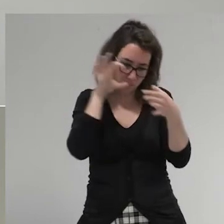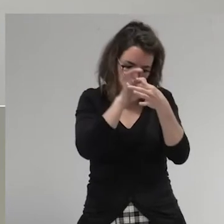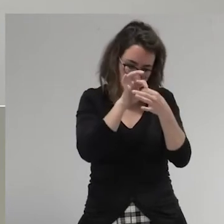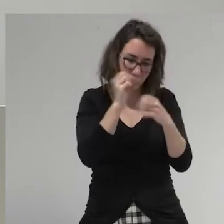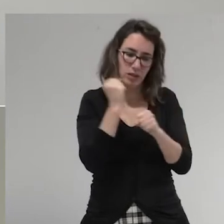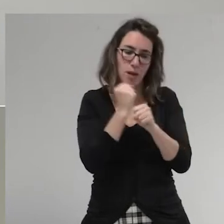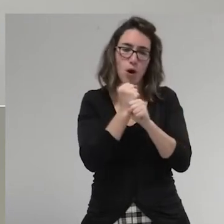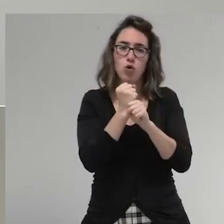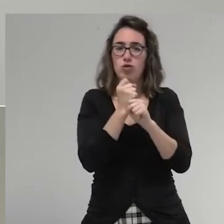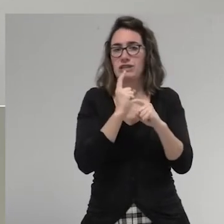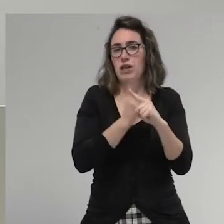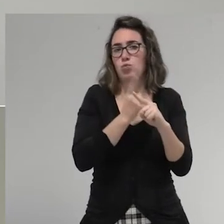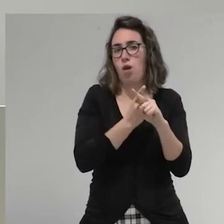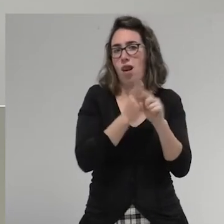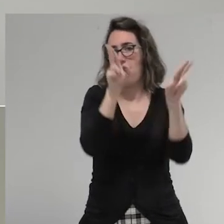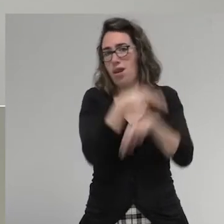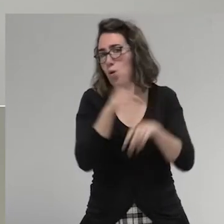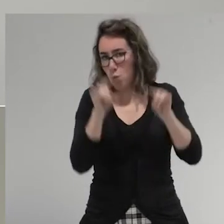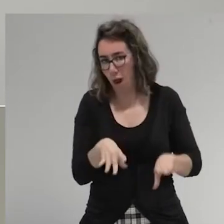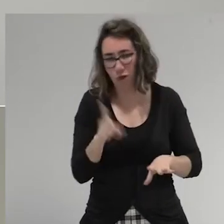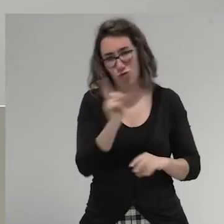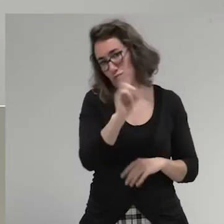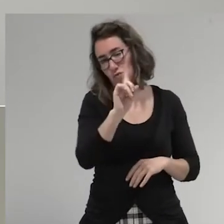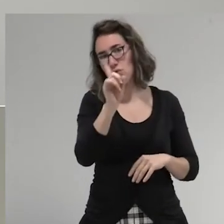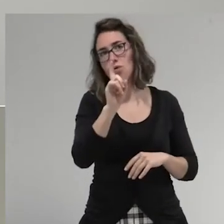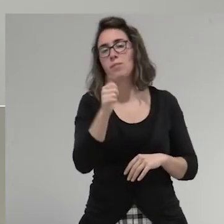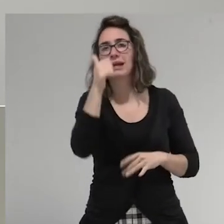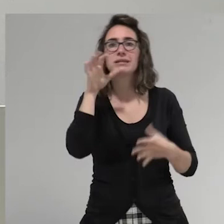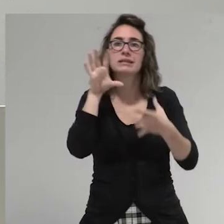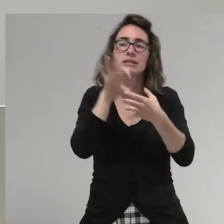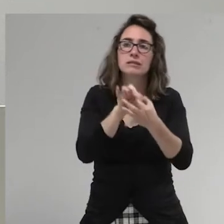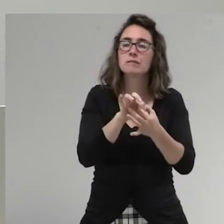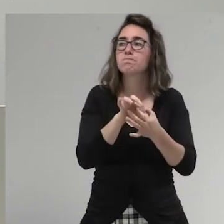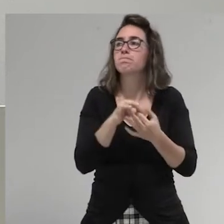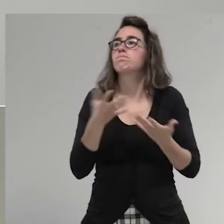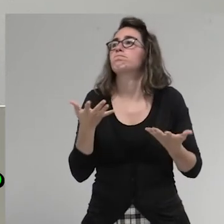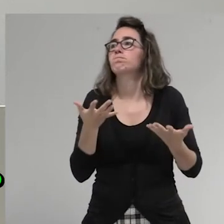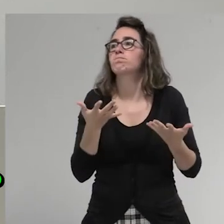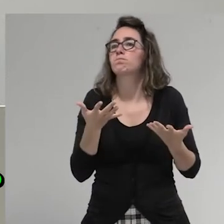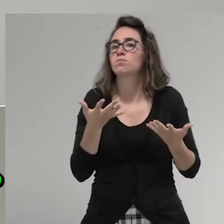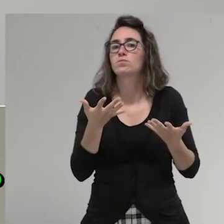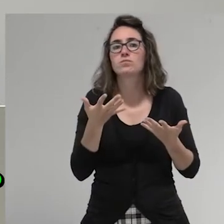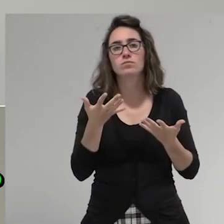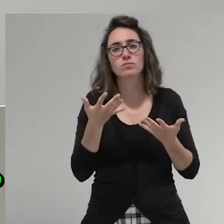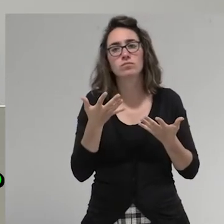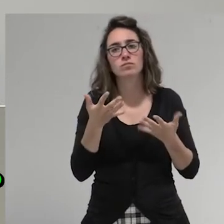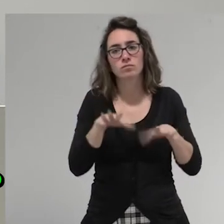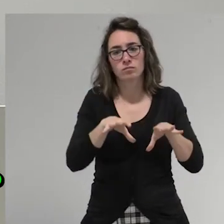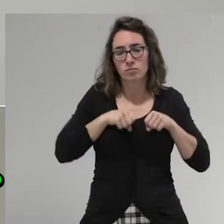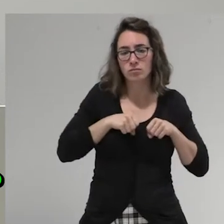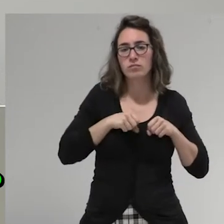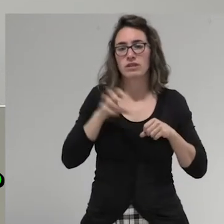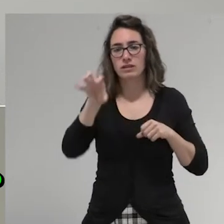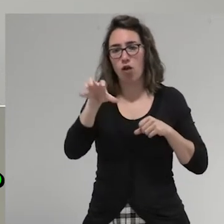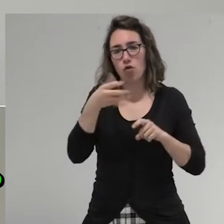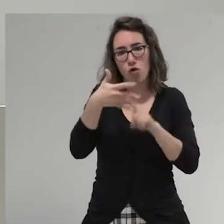sexual, sino en relación a hacer que los mecanismos de contención y de violencia del Estado